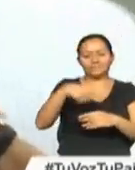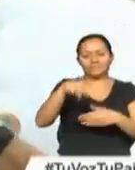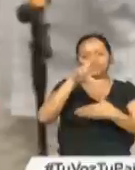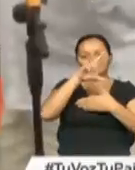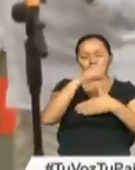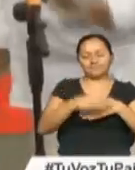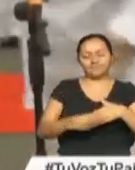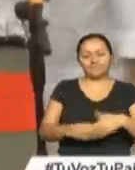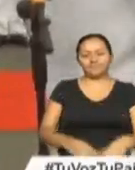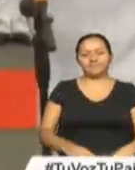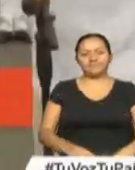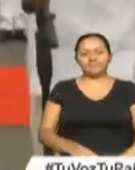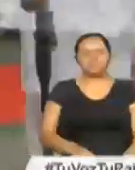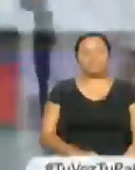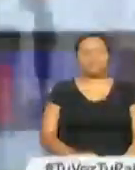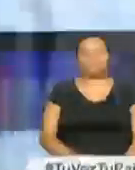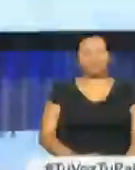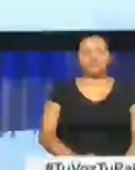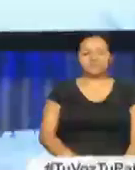Latina.